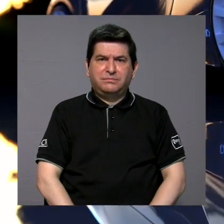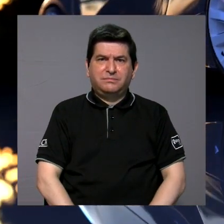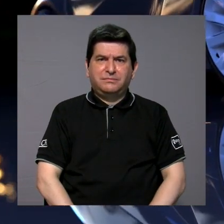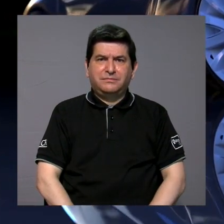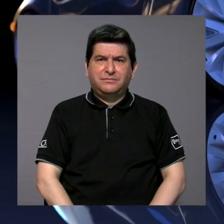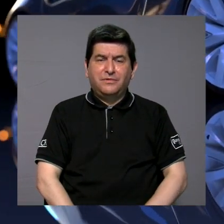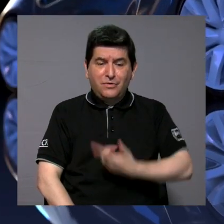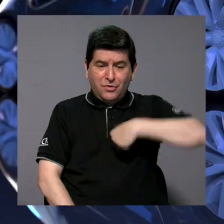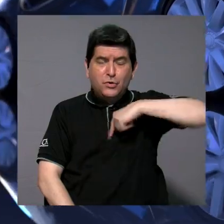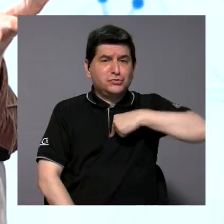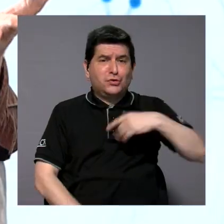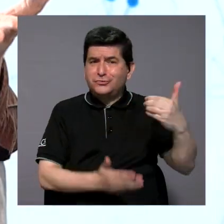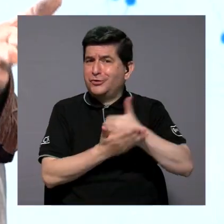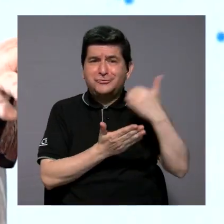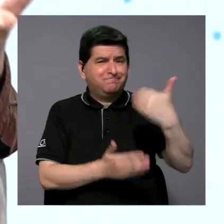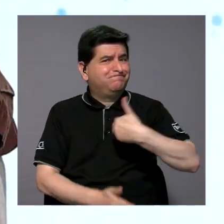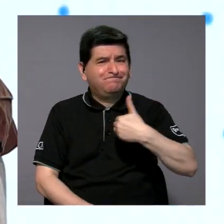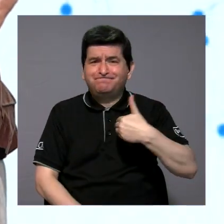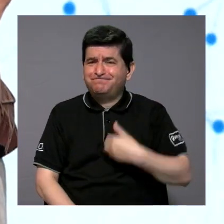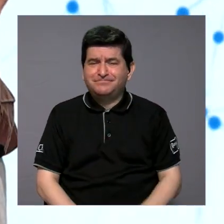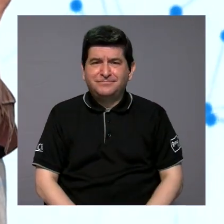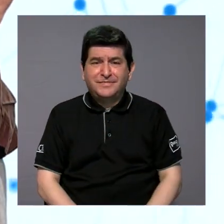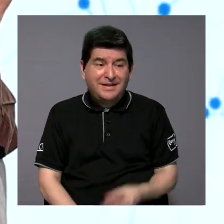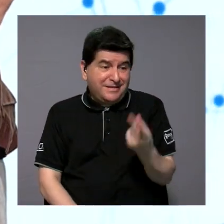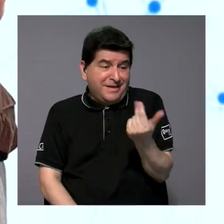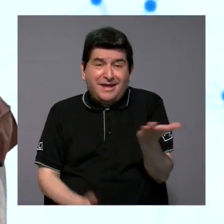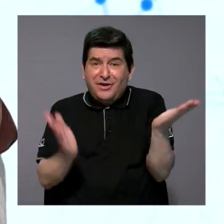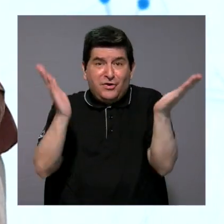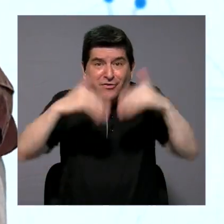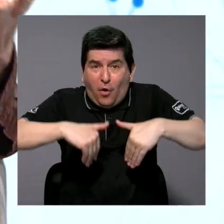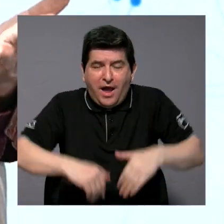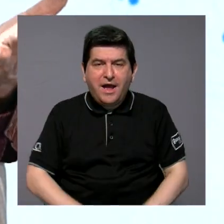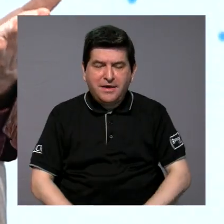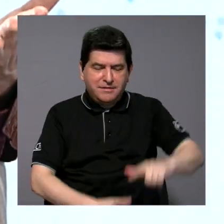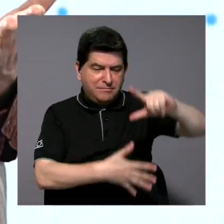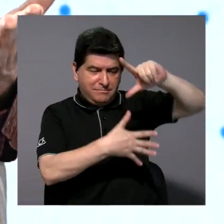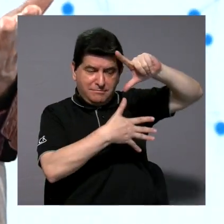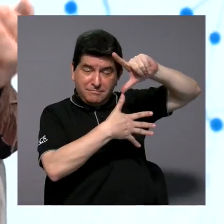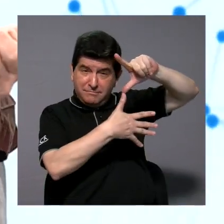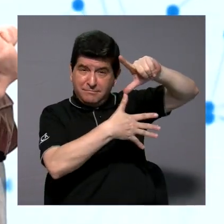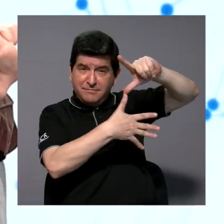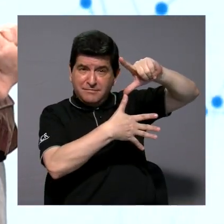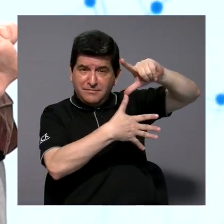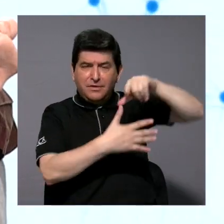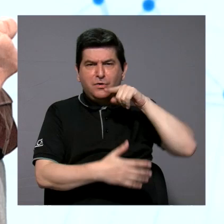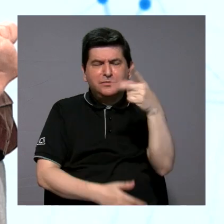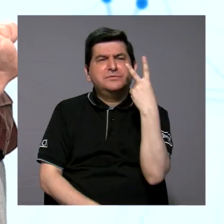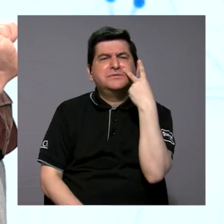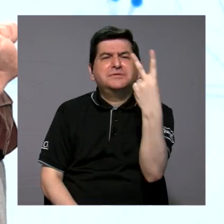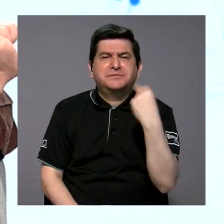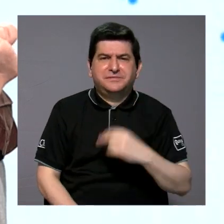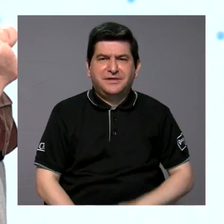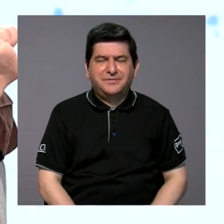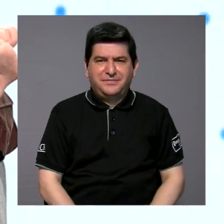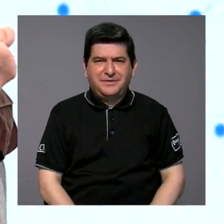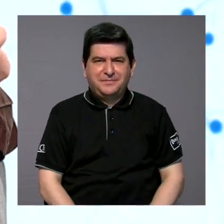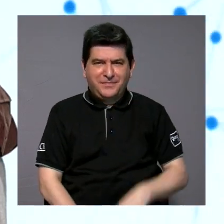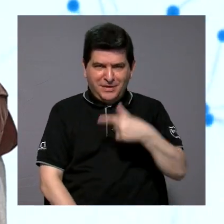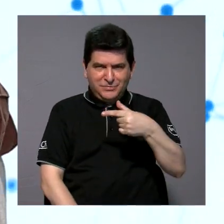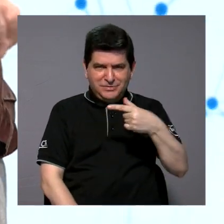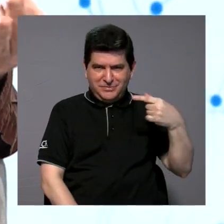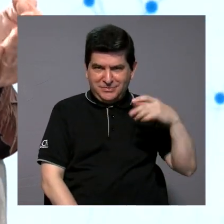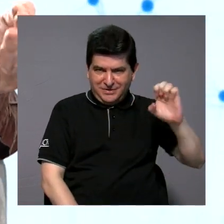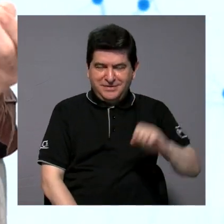No tenemos los recursos, no tenemos la plata. En Latinoamérica, usted ve, Gustavo,